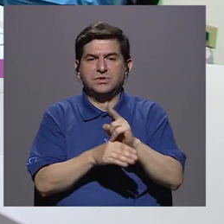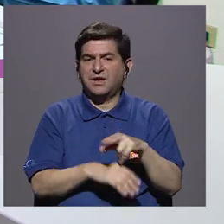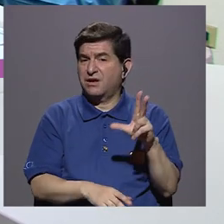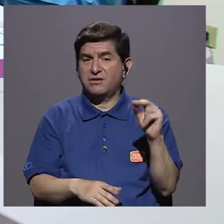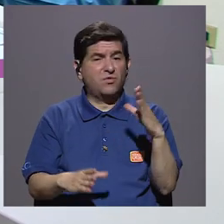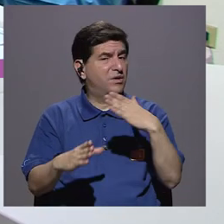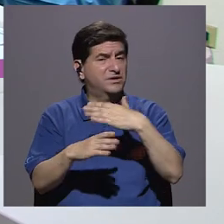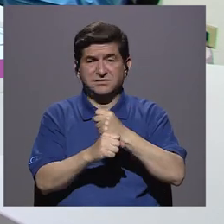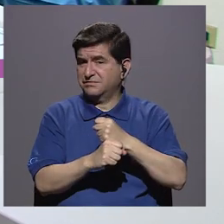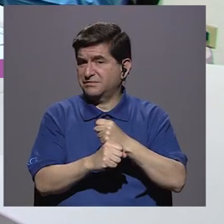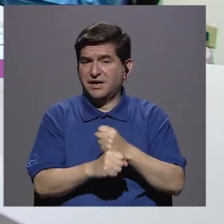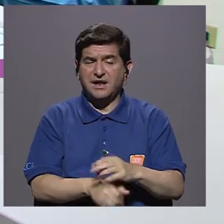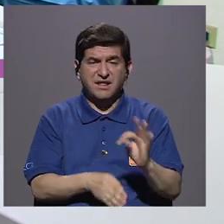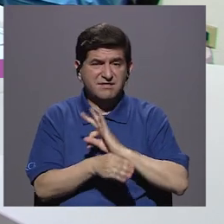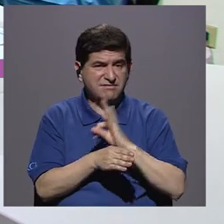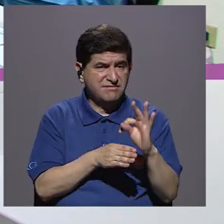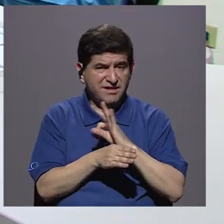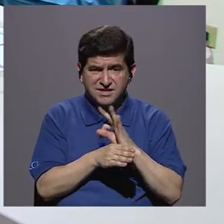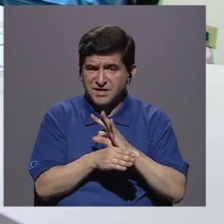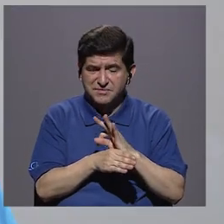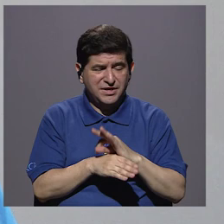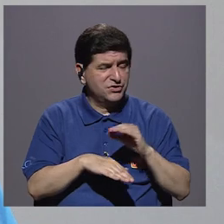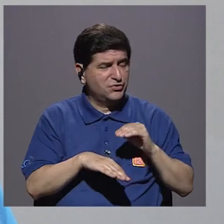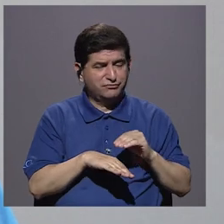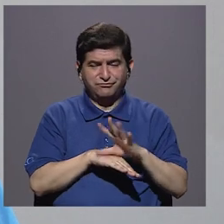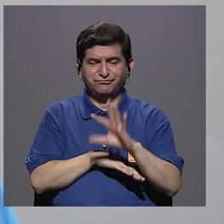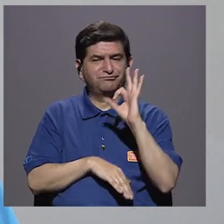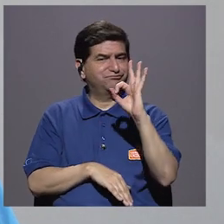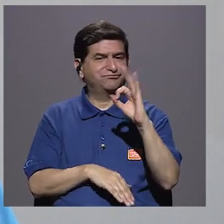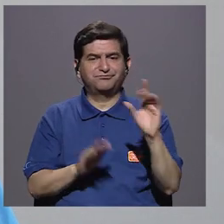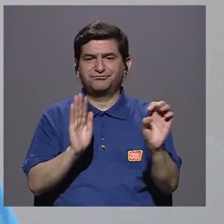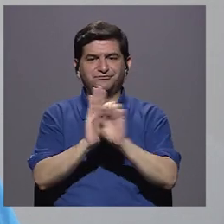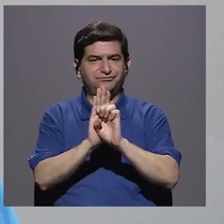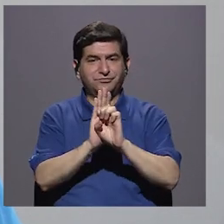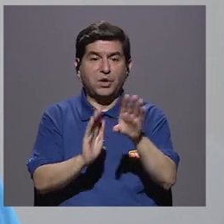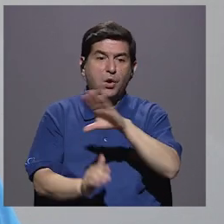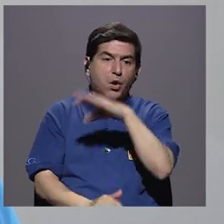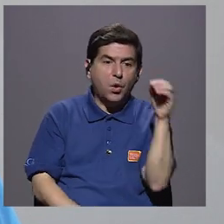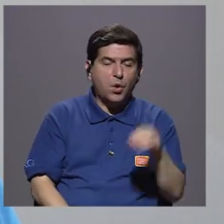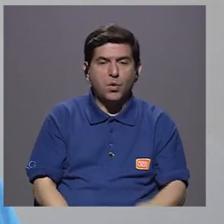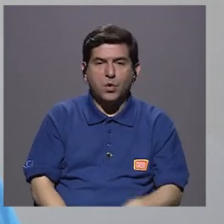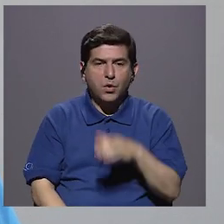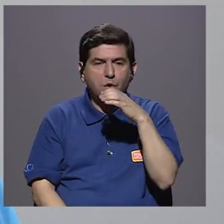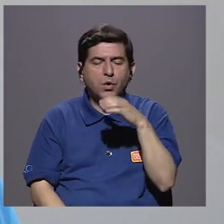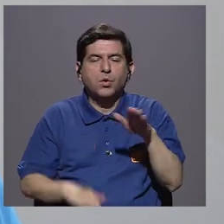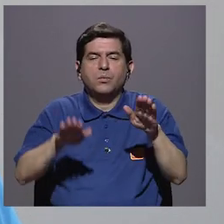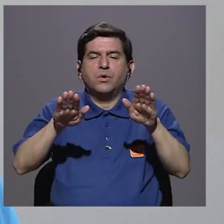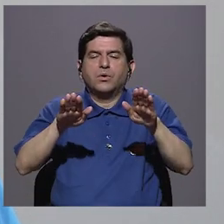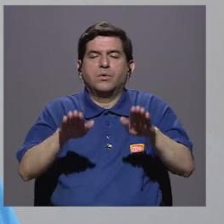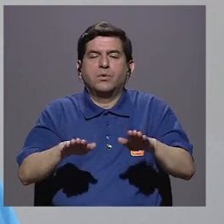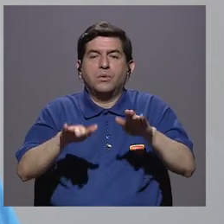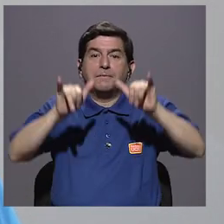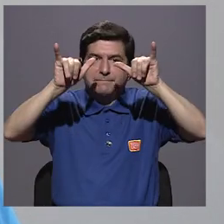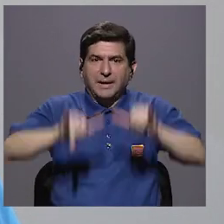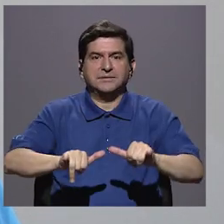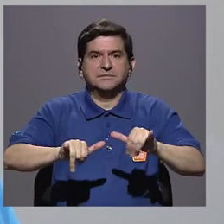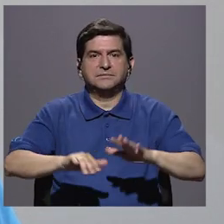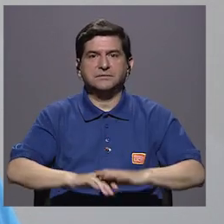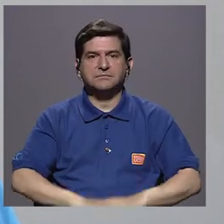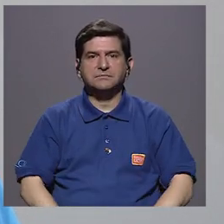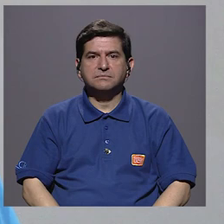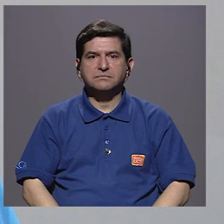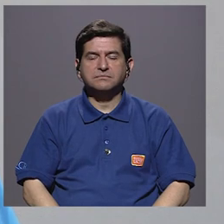uh-huh. si no lo hacen, entonces su tratamiento no va a surtir efecto. Uh-huh. Por ejemplo, o si recomienda reposo, tiene que guardar